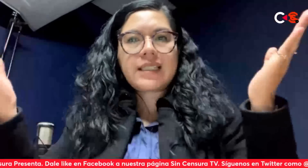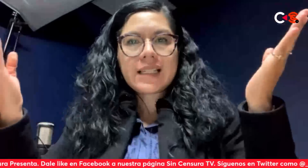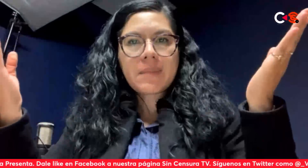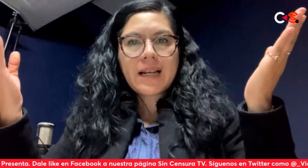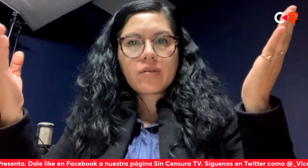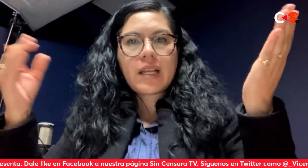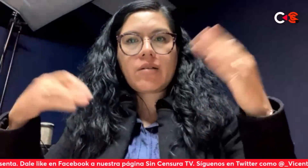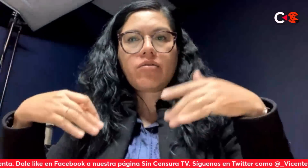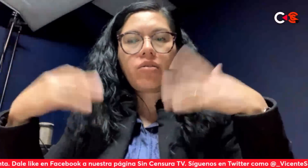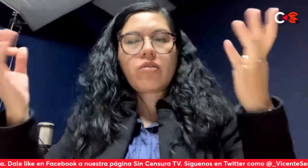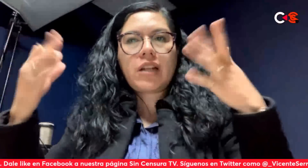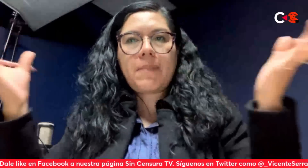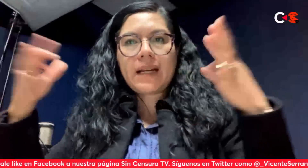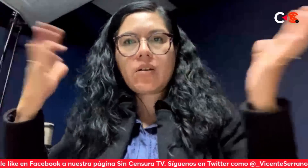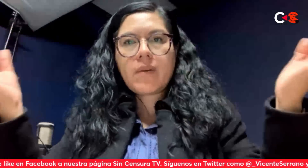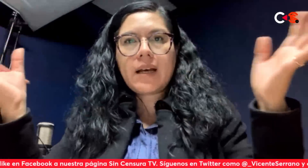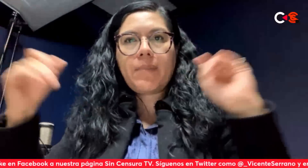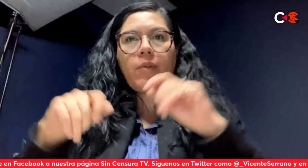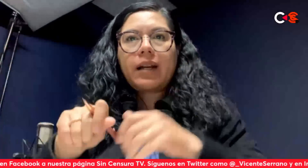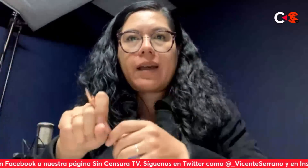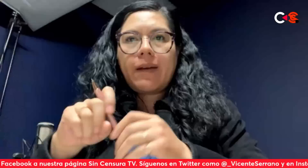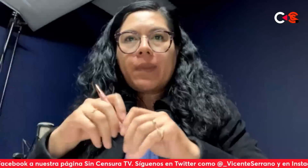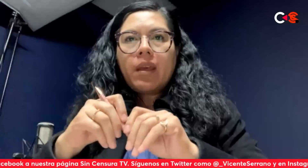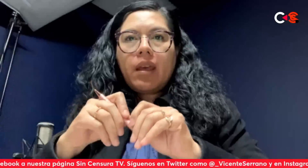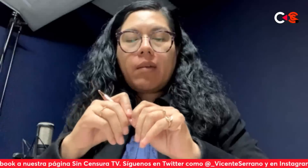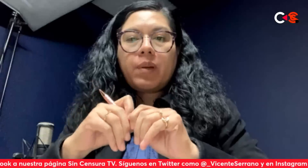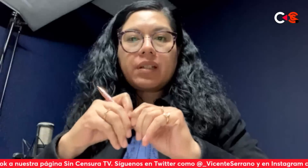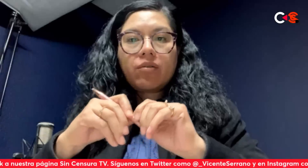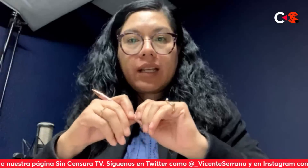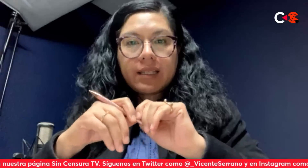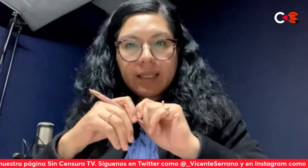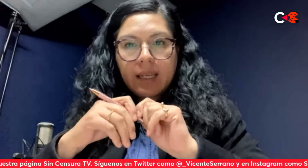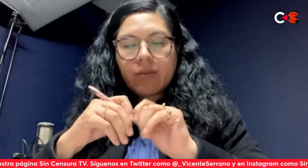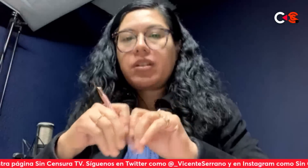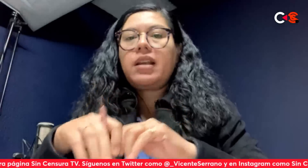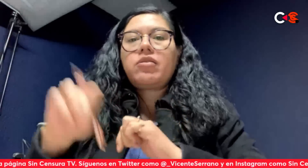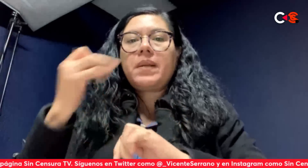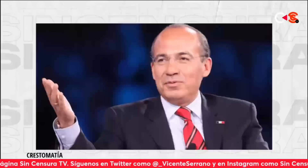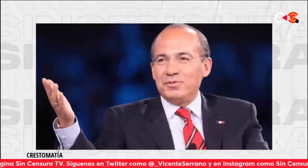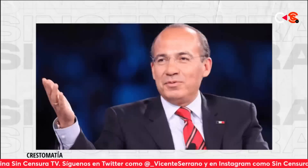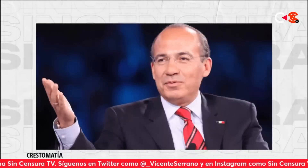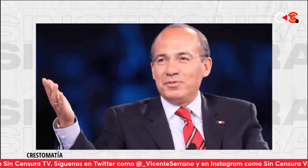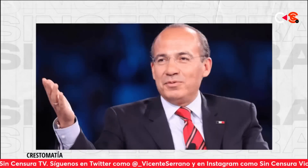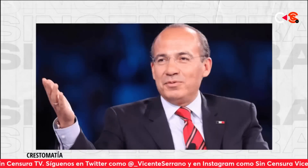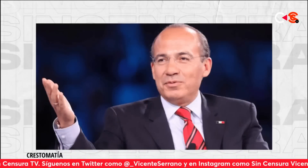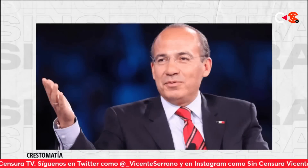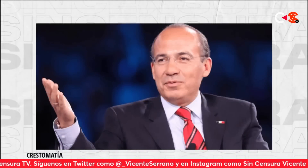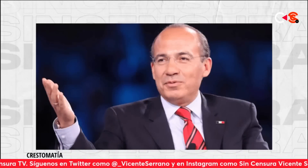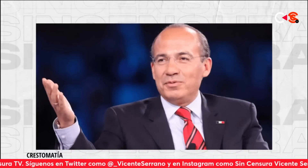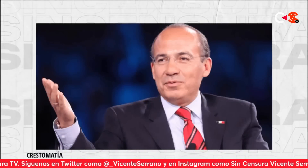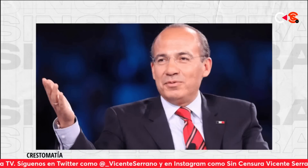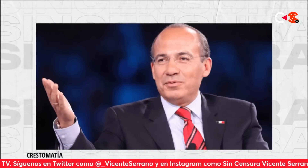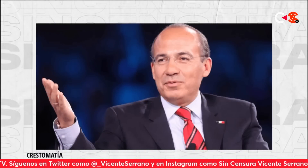pues estás mal, o sea, nosotros el PAN no va a aprobar nada. Pues resulta que sí, o sea, y los principales